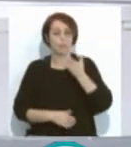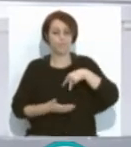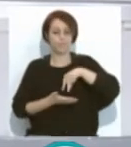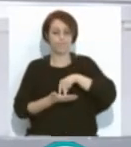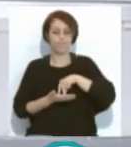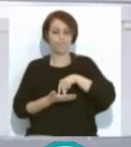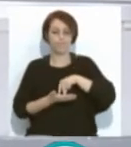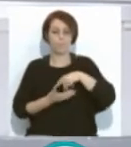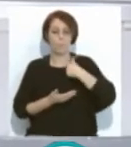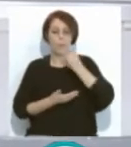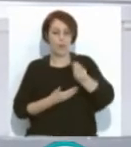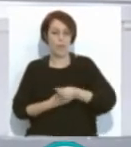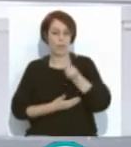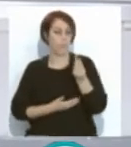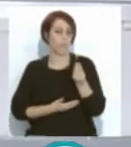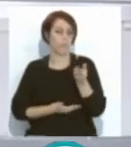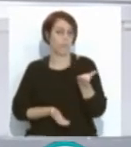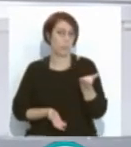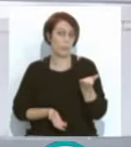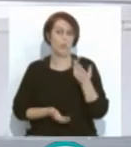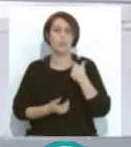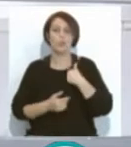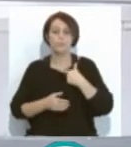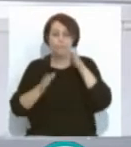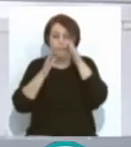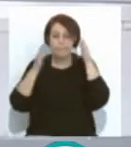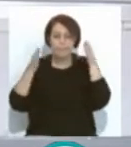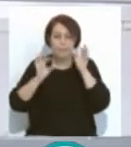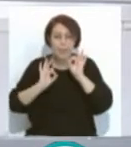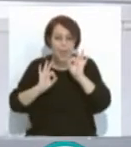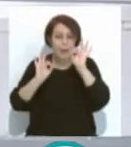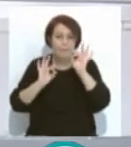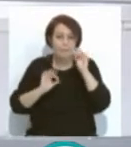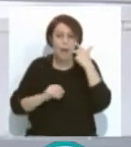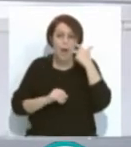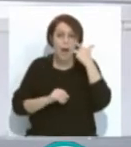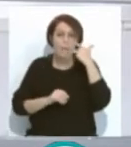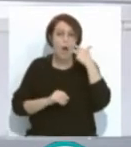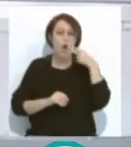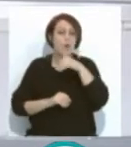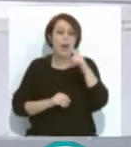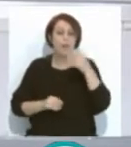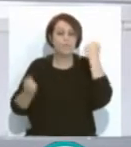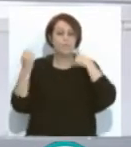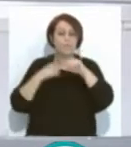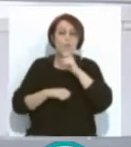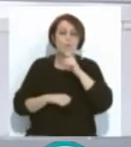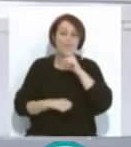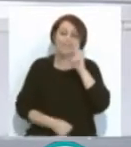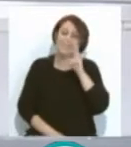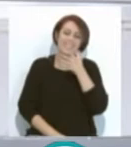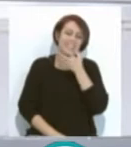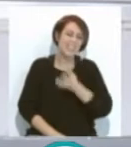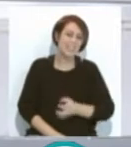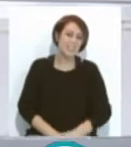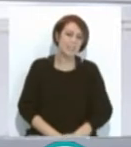yo tuve especial atención en cómo se estaba comportando Sergio, y lo vi triste,